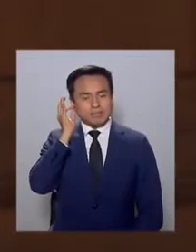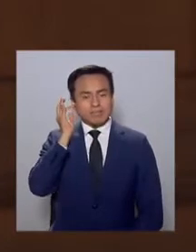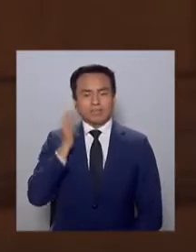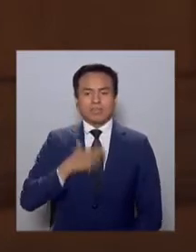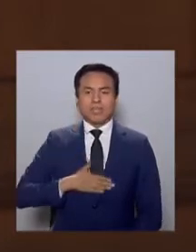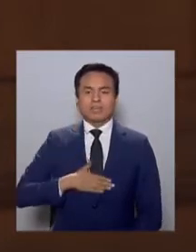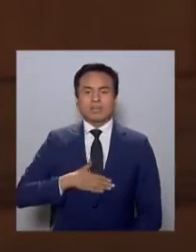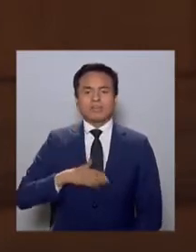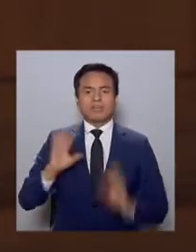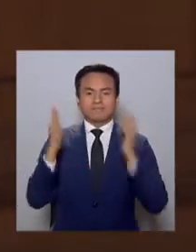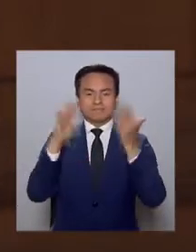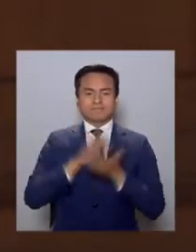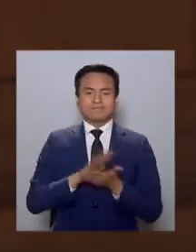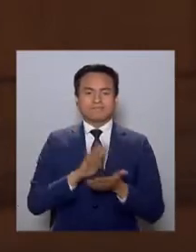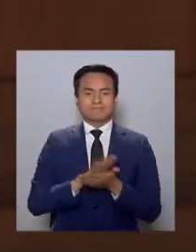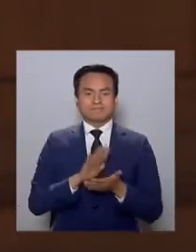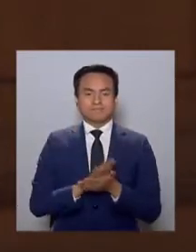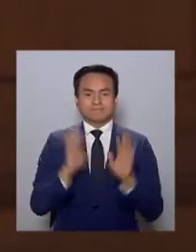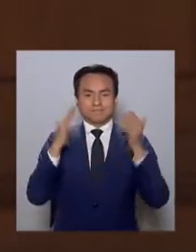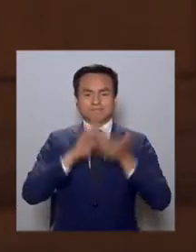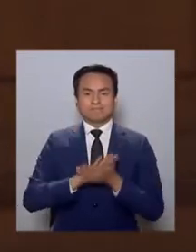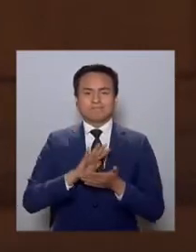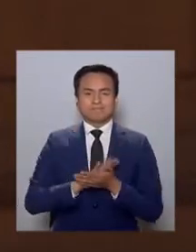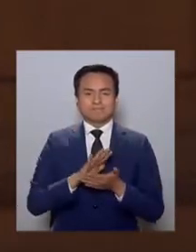me quiero detener un segundo